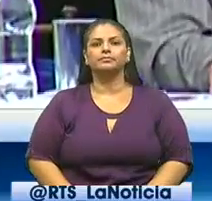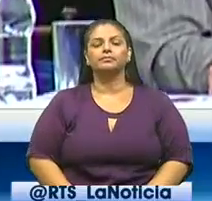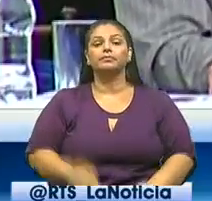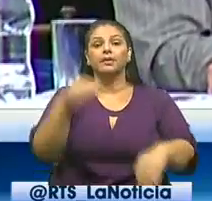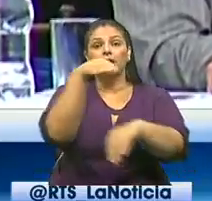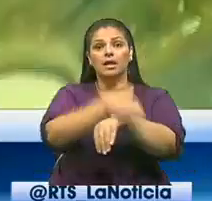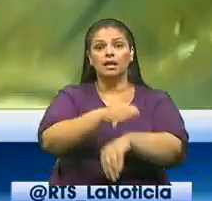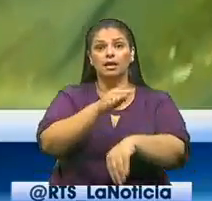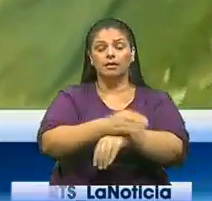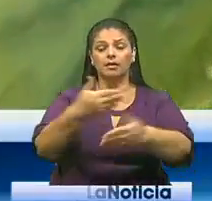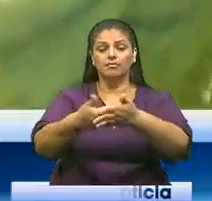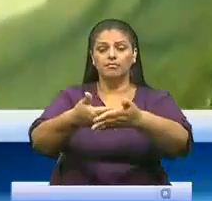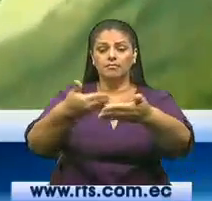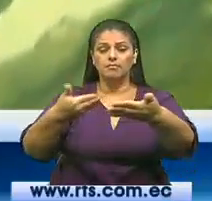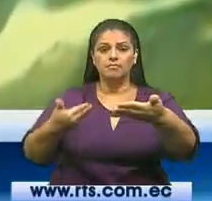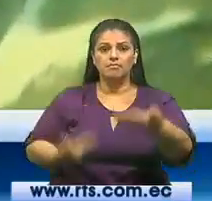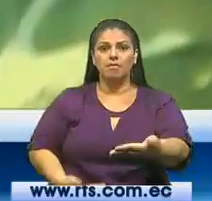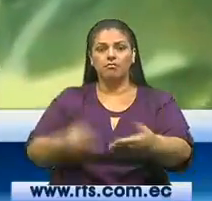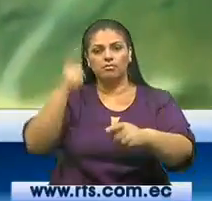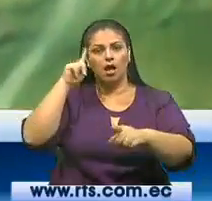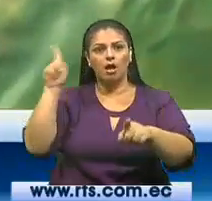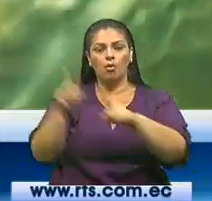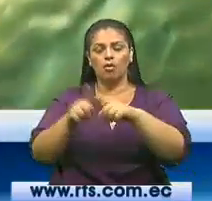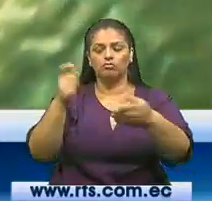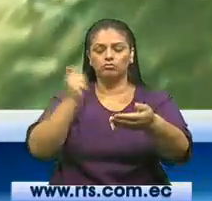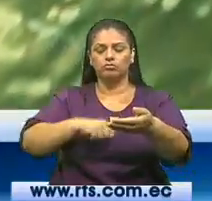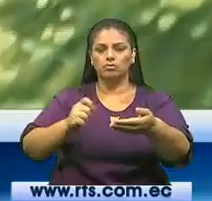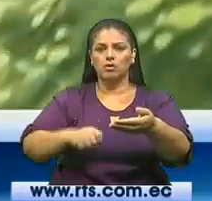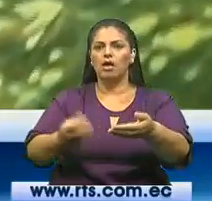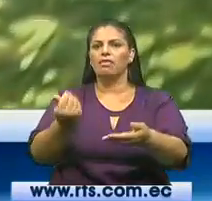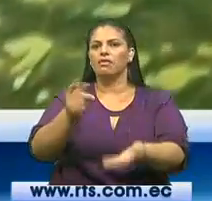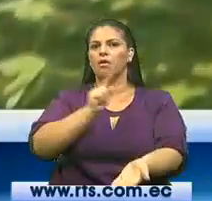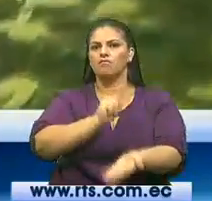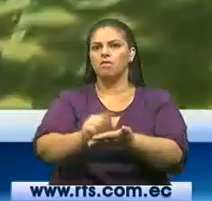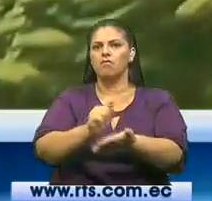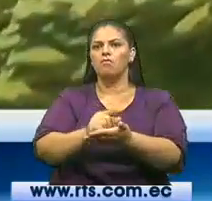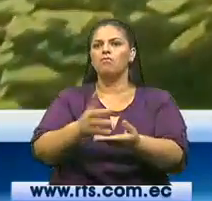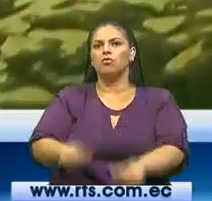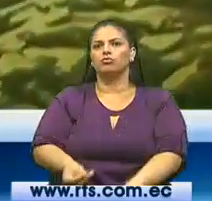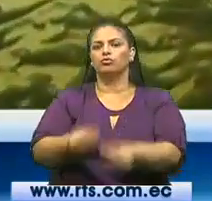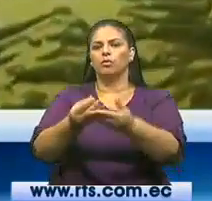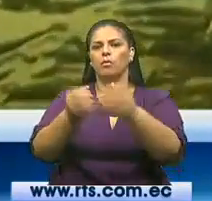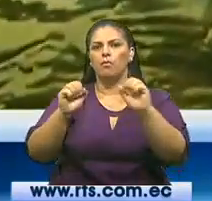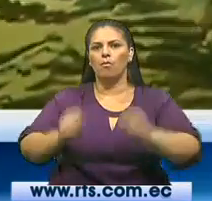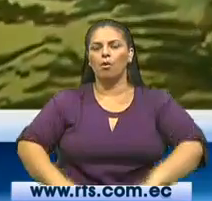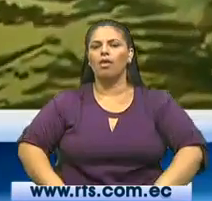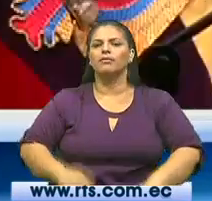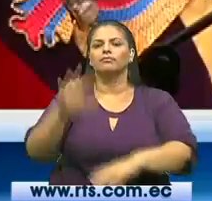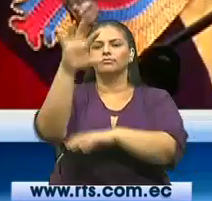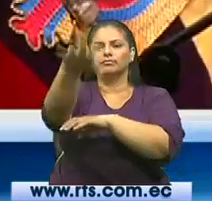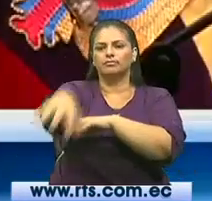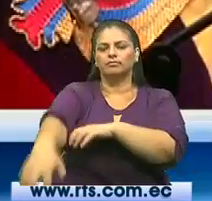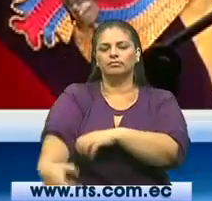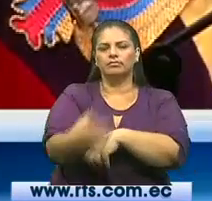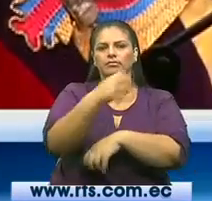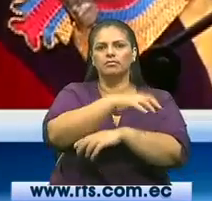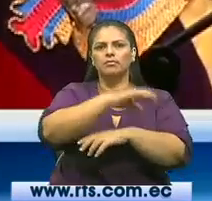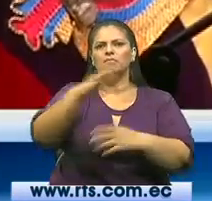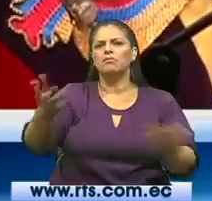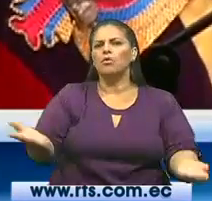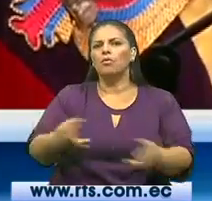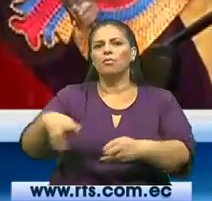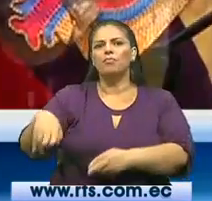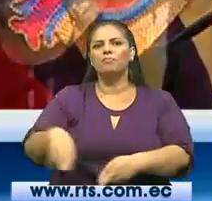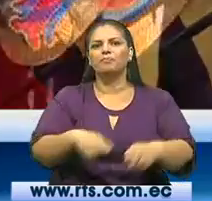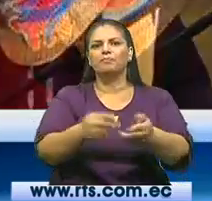segunda fase del proyecto de dragado de los alrededores del islote El Palmar en el río Guayas. Realizar el dragado es